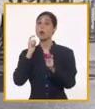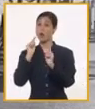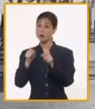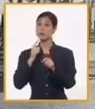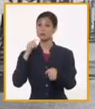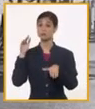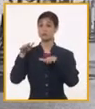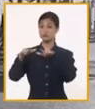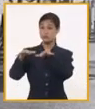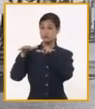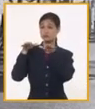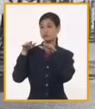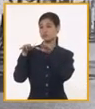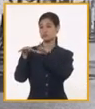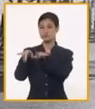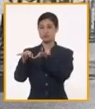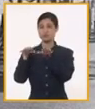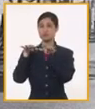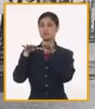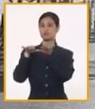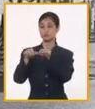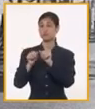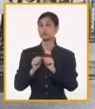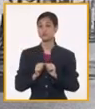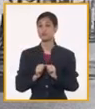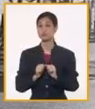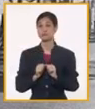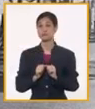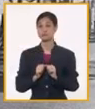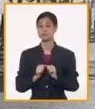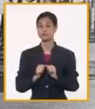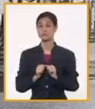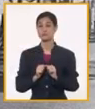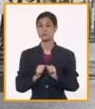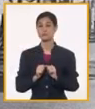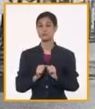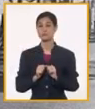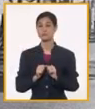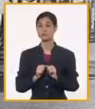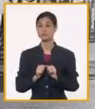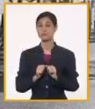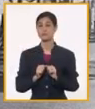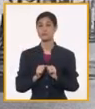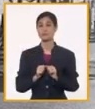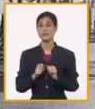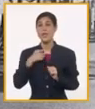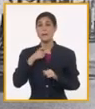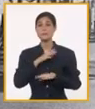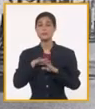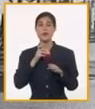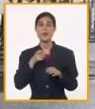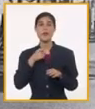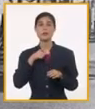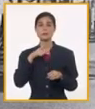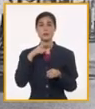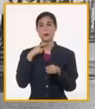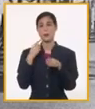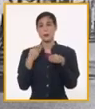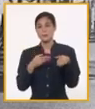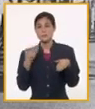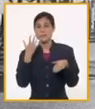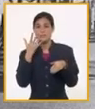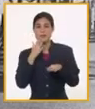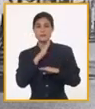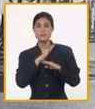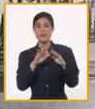y eran tantas cosas que podía cuando el entierro de Rubén Batista,